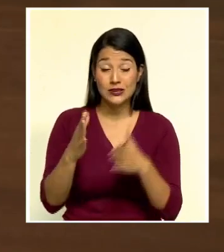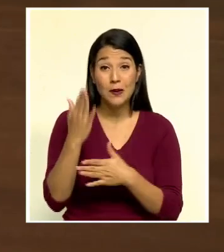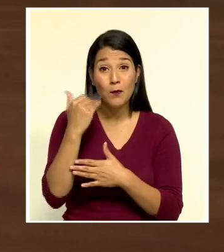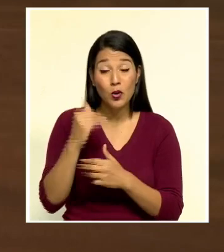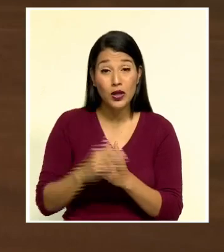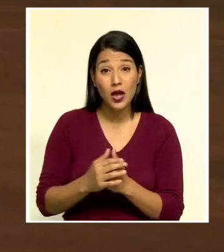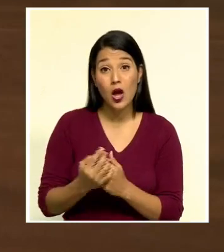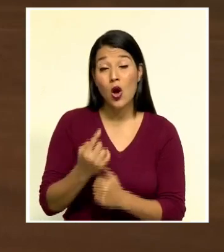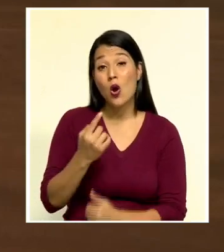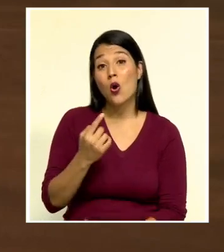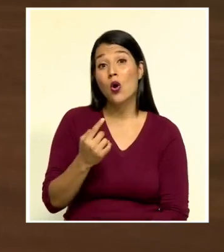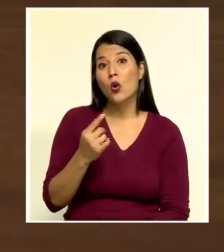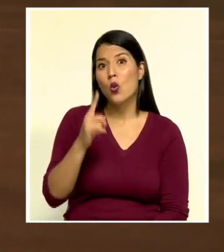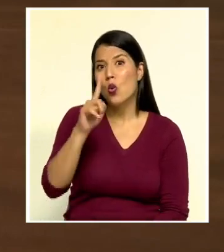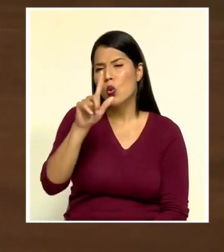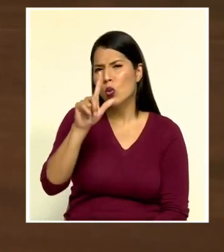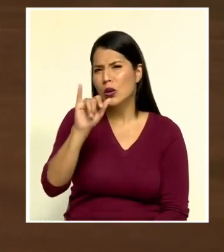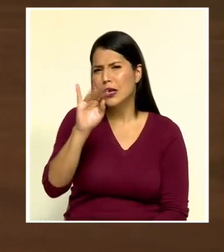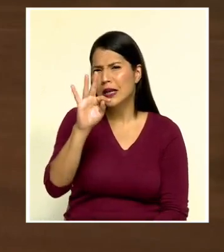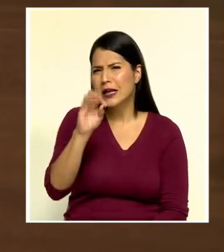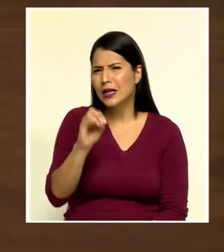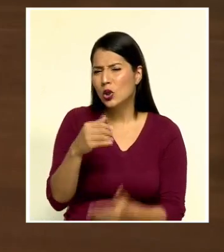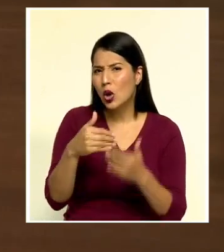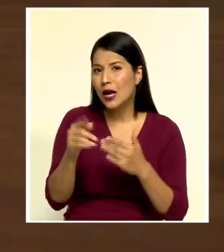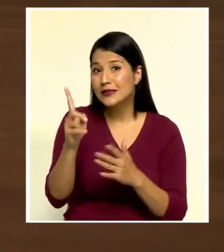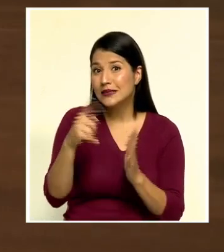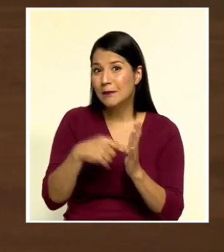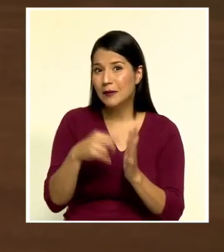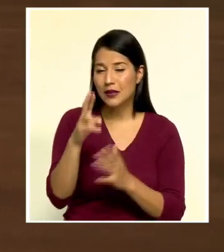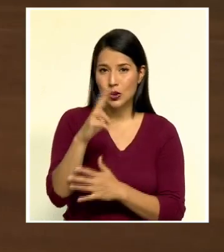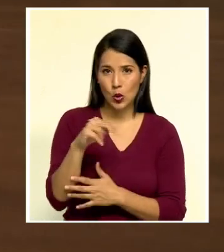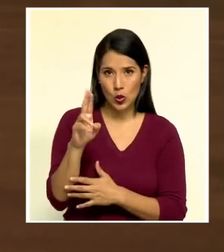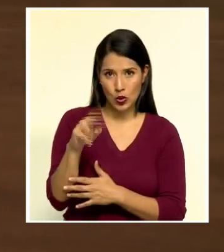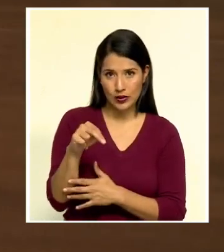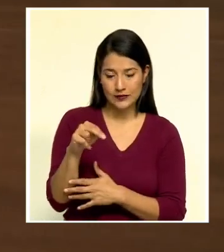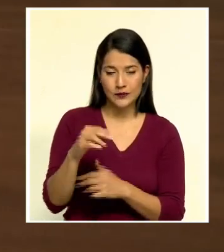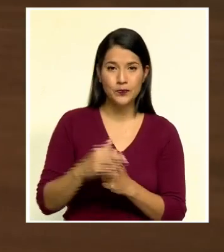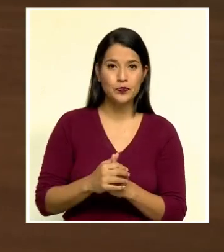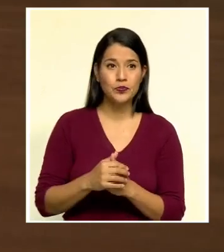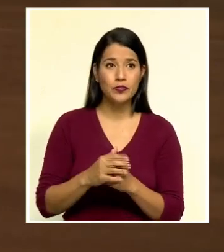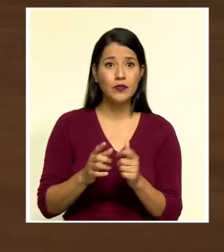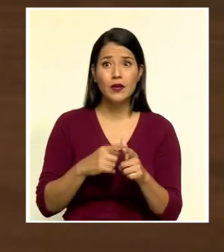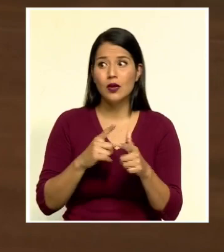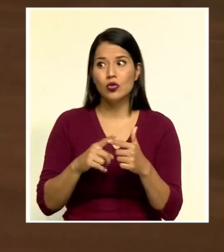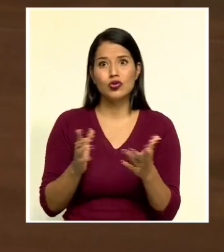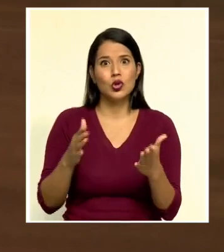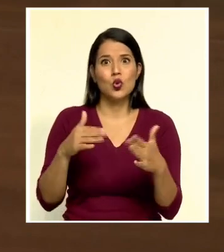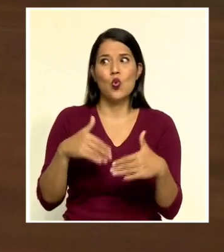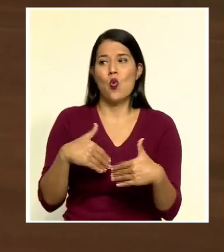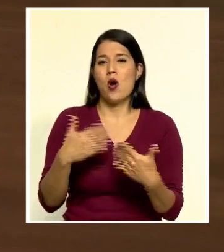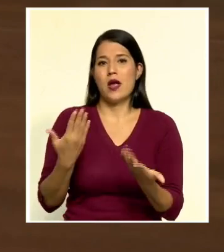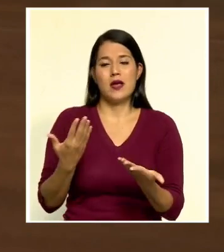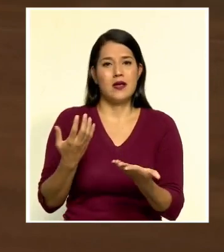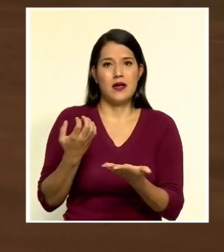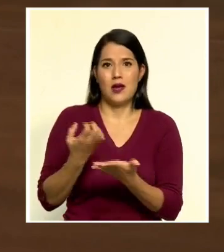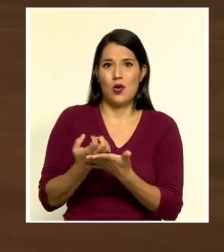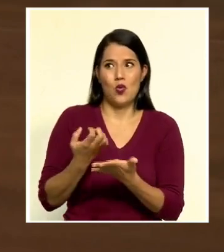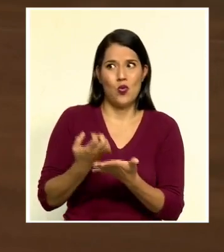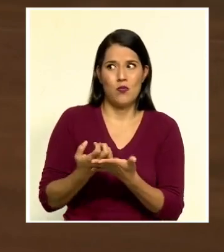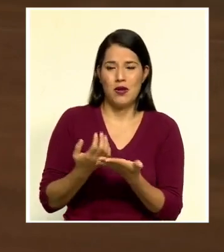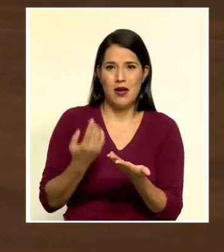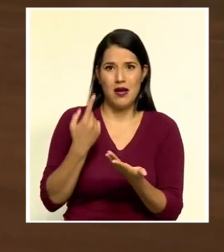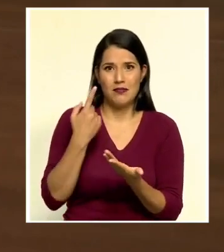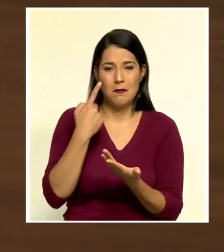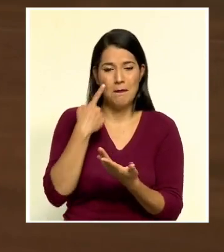litro, los 1,000 colones, ronda los 1,000 colones. No hay bolsillo que aguante y tenemos que pensar que la